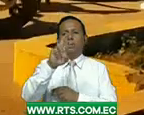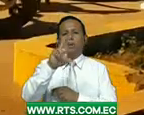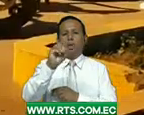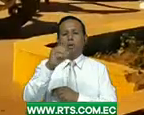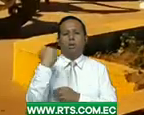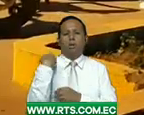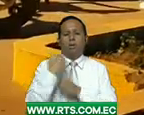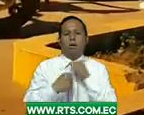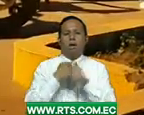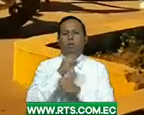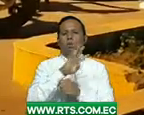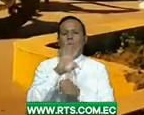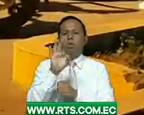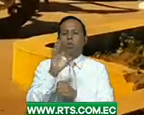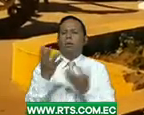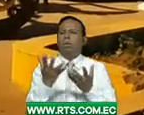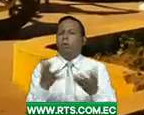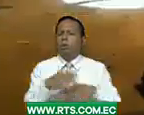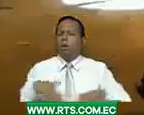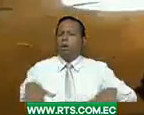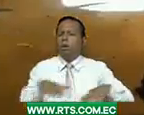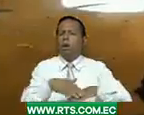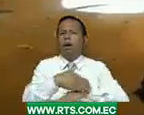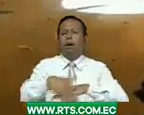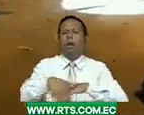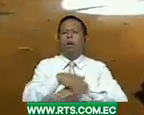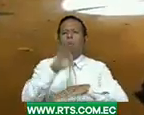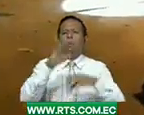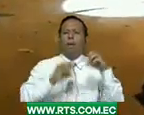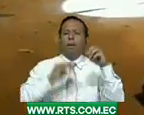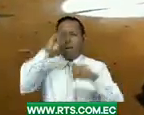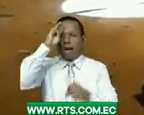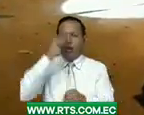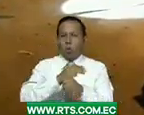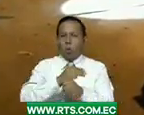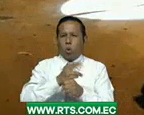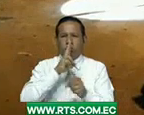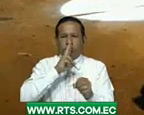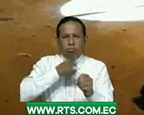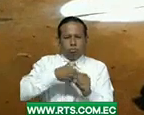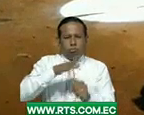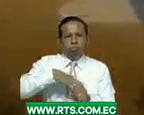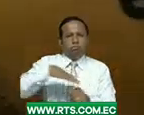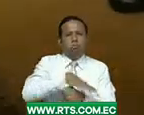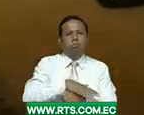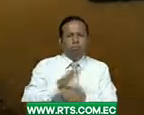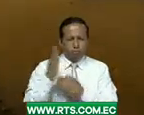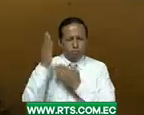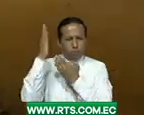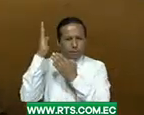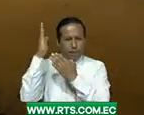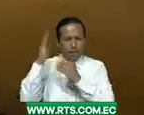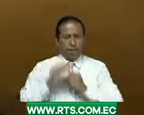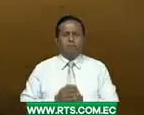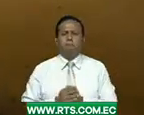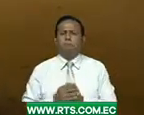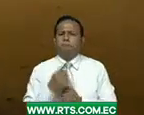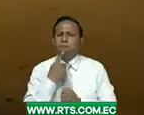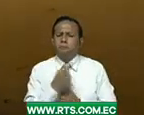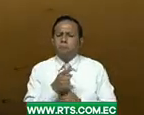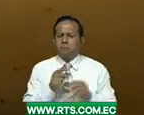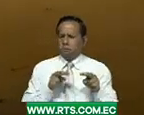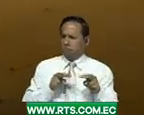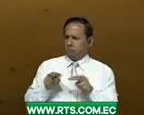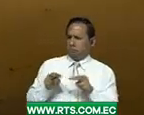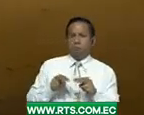El atentado armado se registró en la avenida 9 de Mayo a la altura de la gasolinera Calderón del Cantón Pasaje. Según testigos,